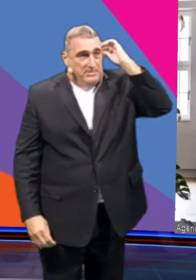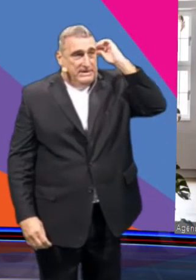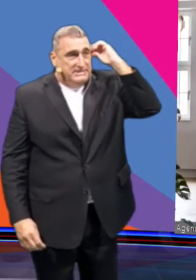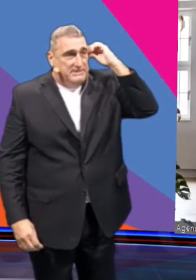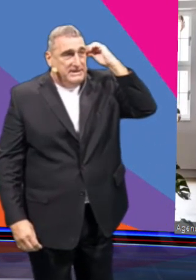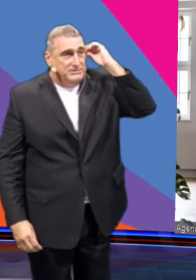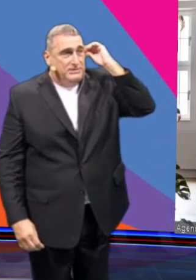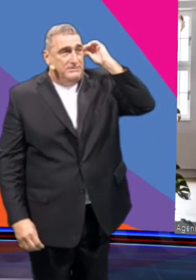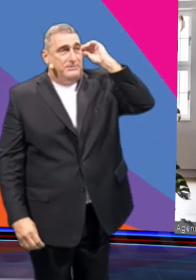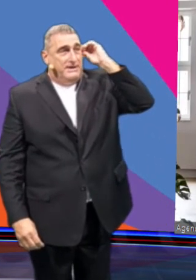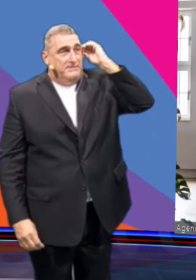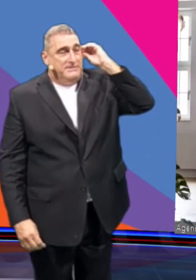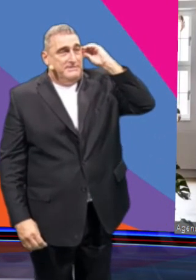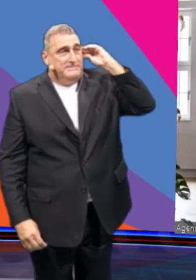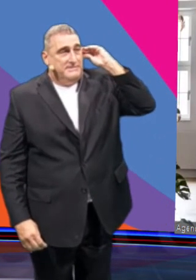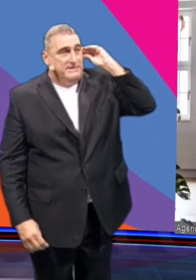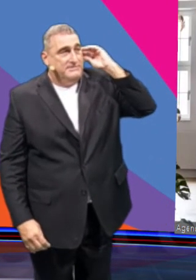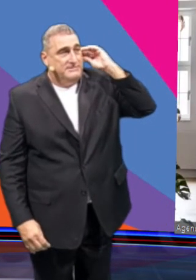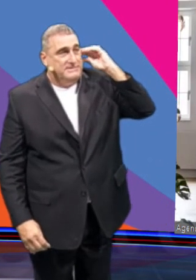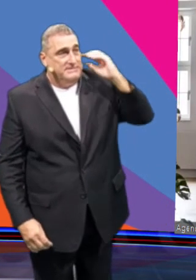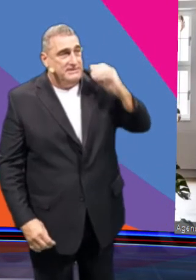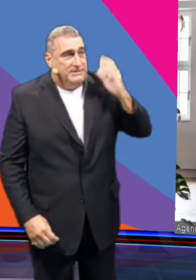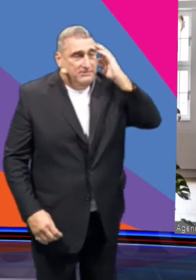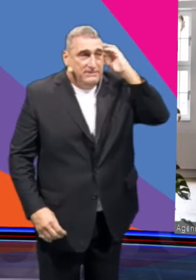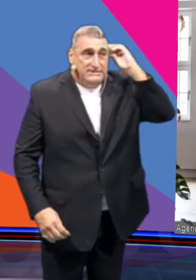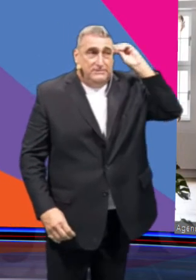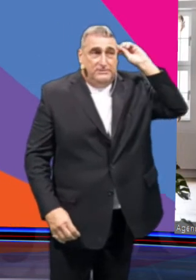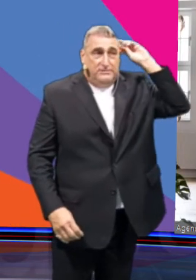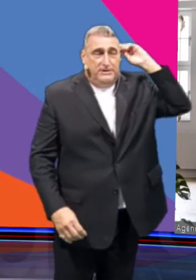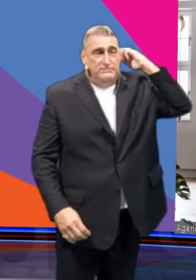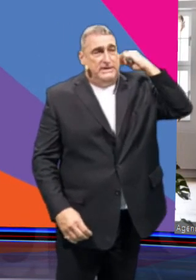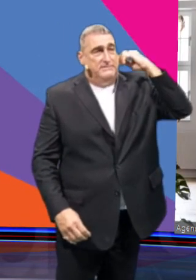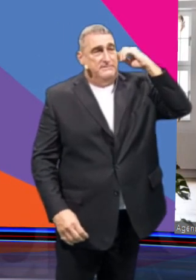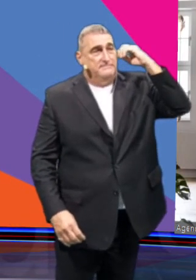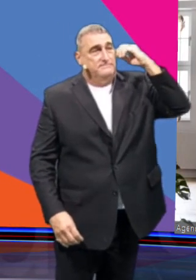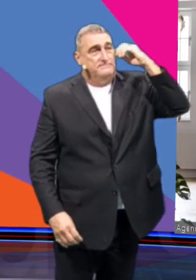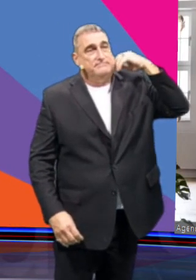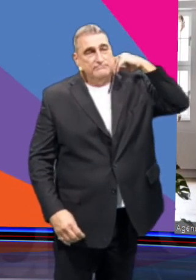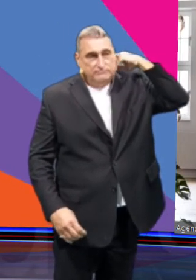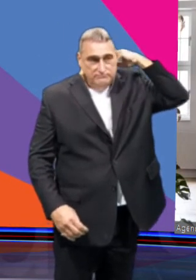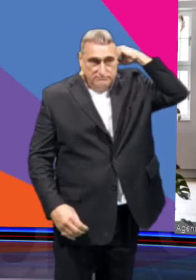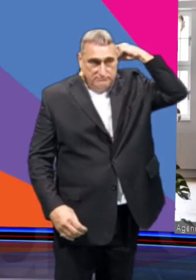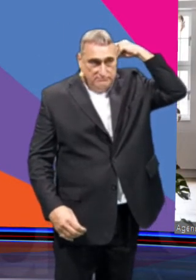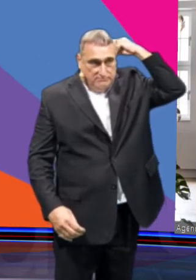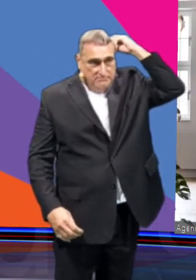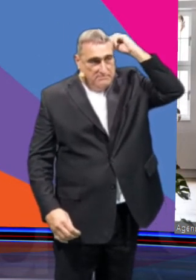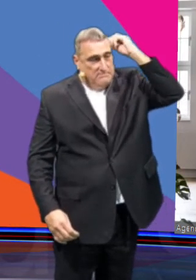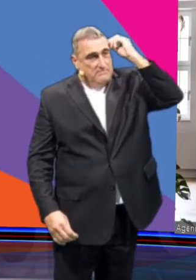el Mire que se me auricular. cayó el auricular, ¿viste? Se me salió el No, pero auricular, si no, no lo voy a alcanzó a escuchar. escuchar, supongo.